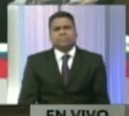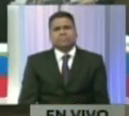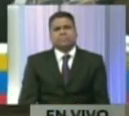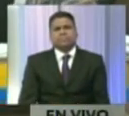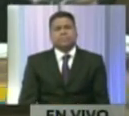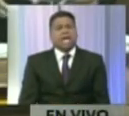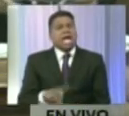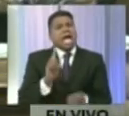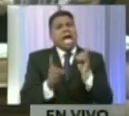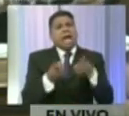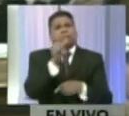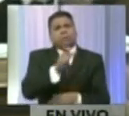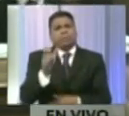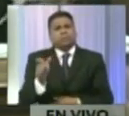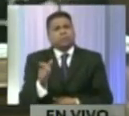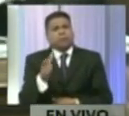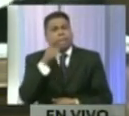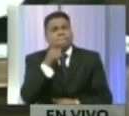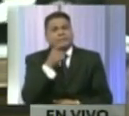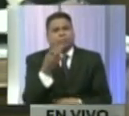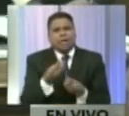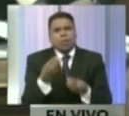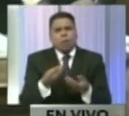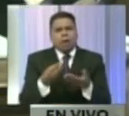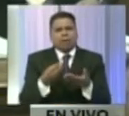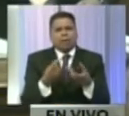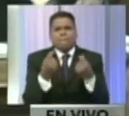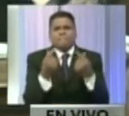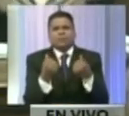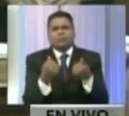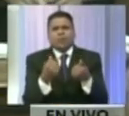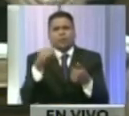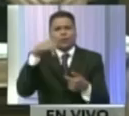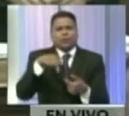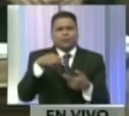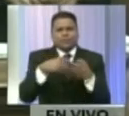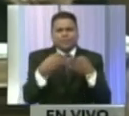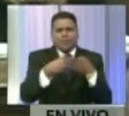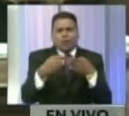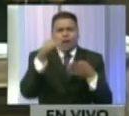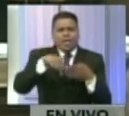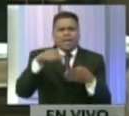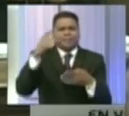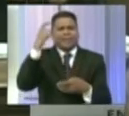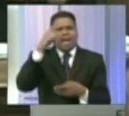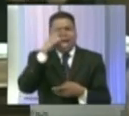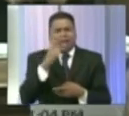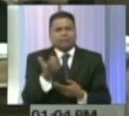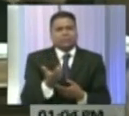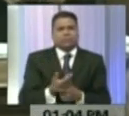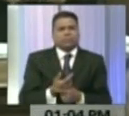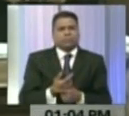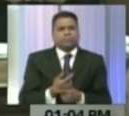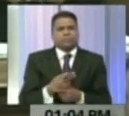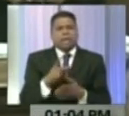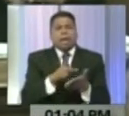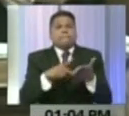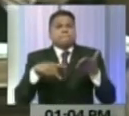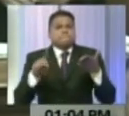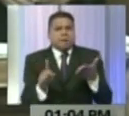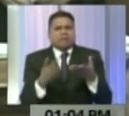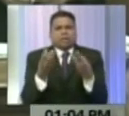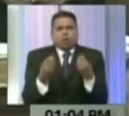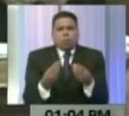Alguien me preguntaba, ¿cuál es el presupuesto de divisa de este año? Miren, una circunstancia como la que estamos nosotros, eso es parte de la emergencia